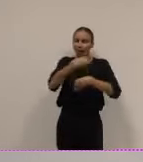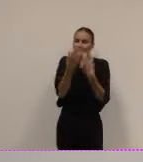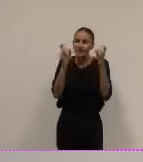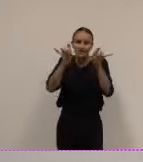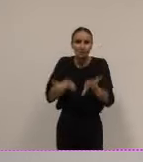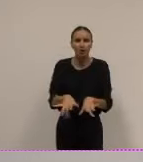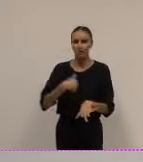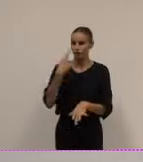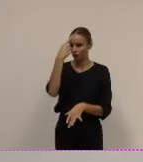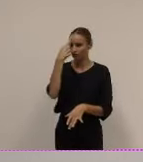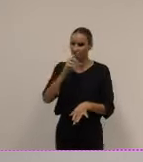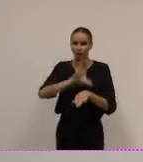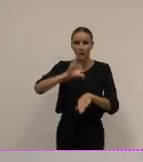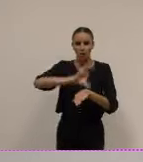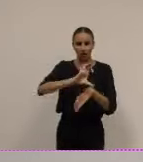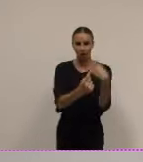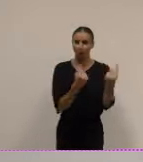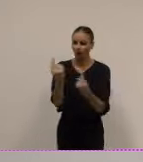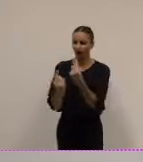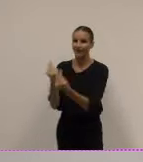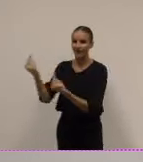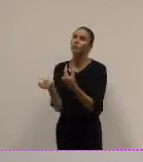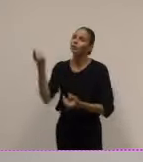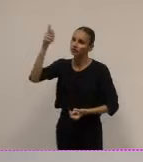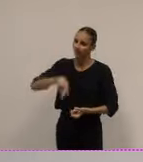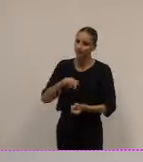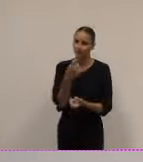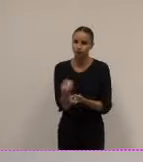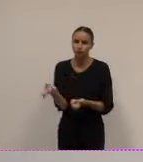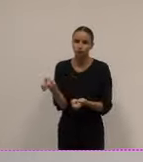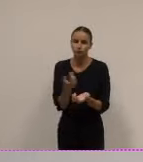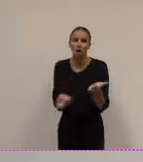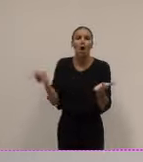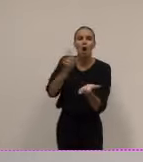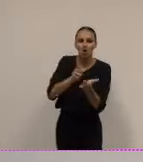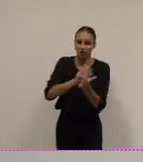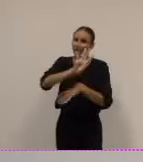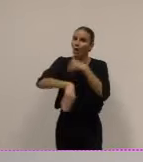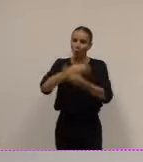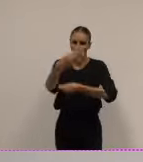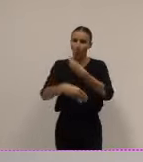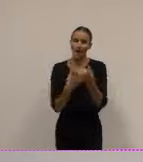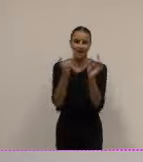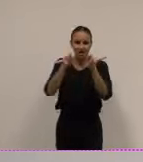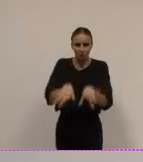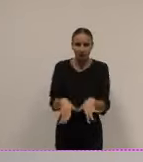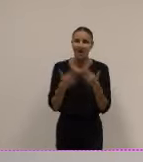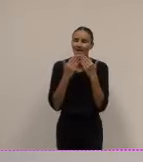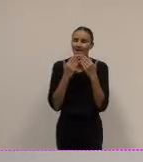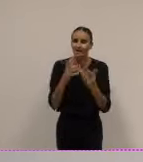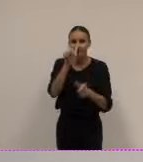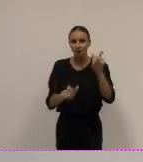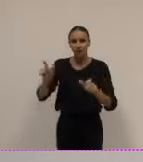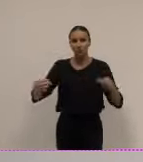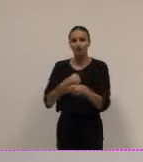los consejeros del Gobierno también volvería a hacerlo igual que lo hemos hecho hasta el momento. Gracias nuevamente a todos los trabajadores de esta